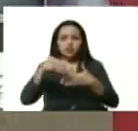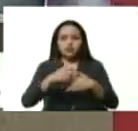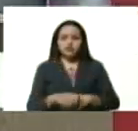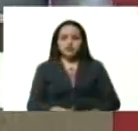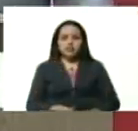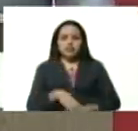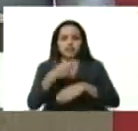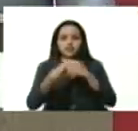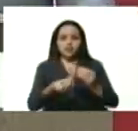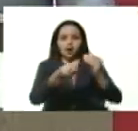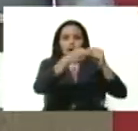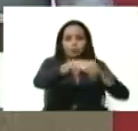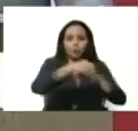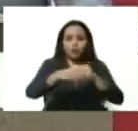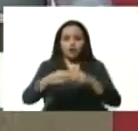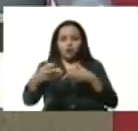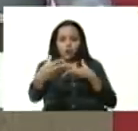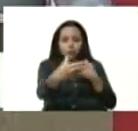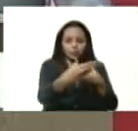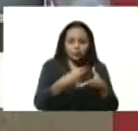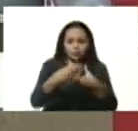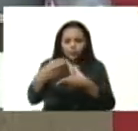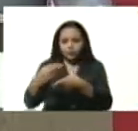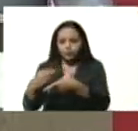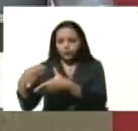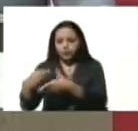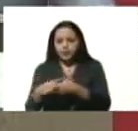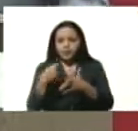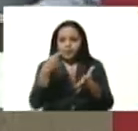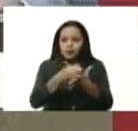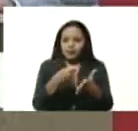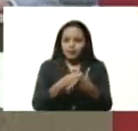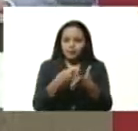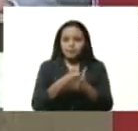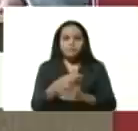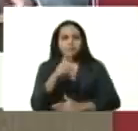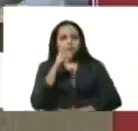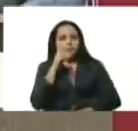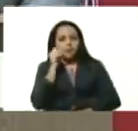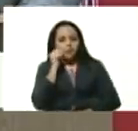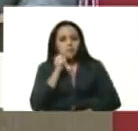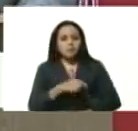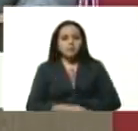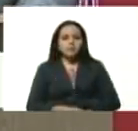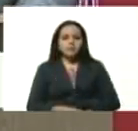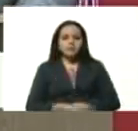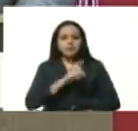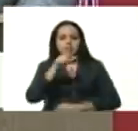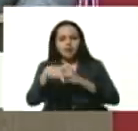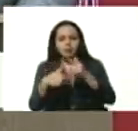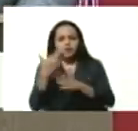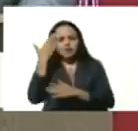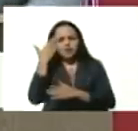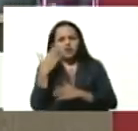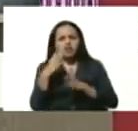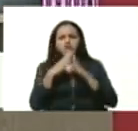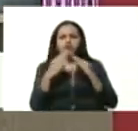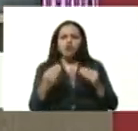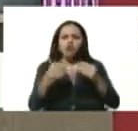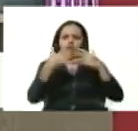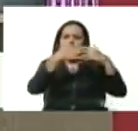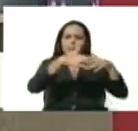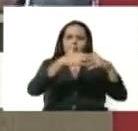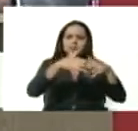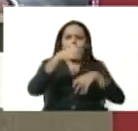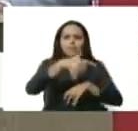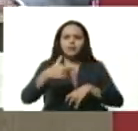pues, para pagarle a Gudró. Después lo que ya se sabe, toda la plata que se recopiló entre algunos empresarios